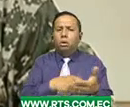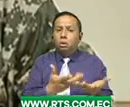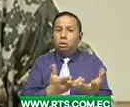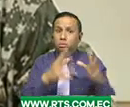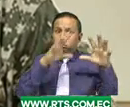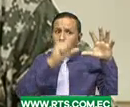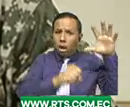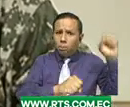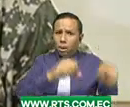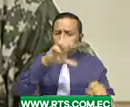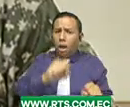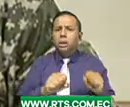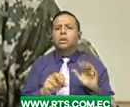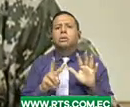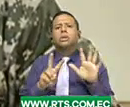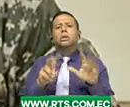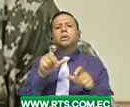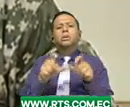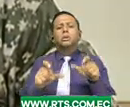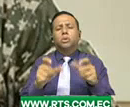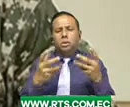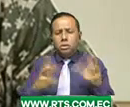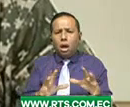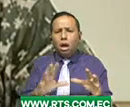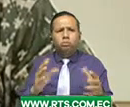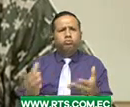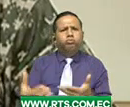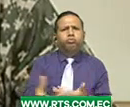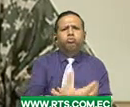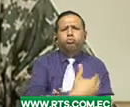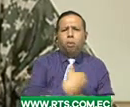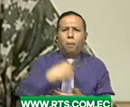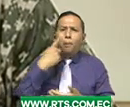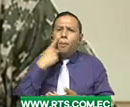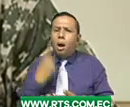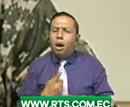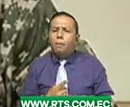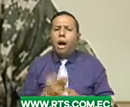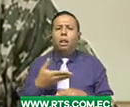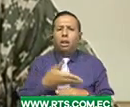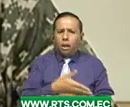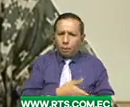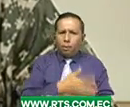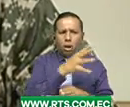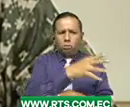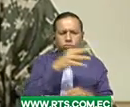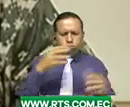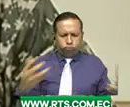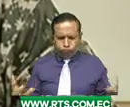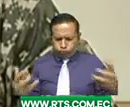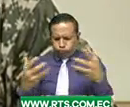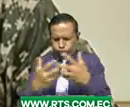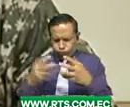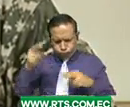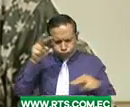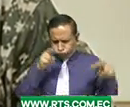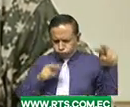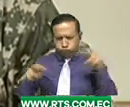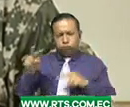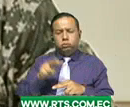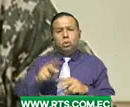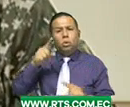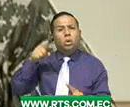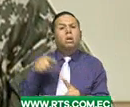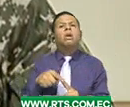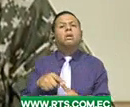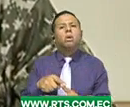detención de siete ciudadanos. Se recopilaron varios indicios que serán sometidos a las pericias respectivas con la